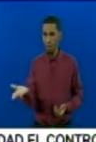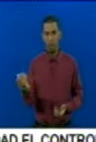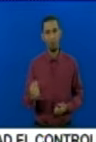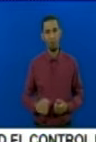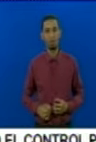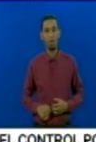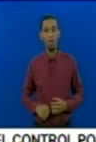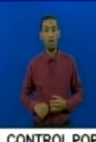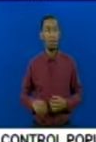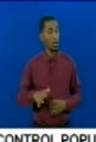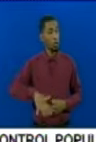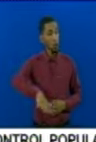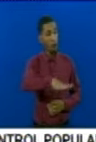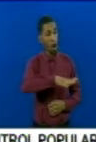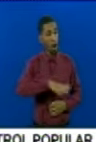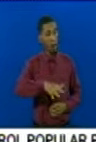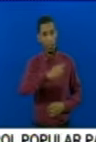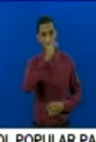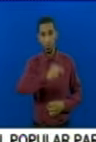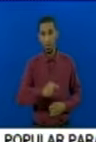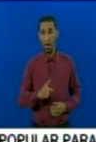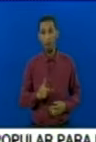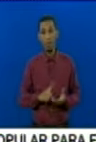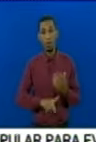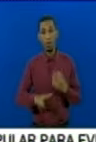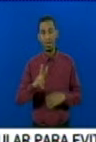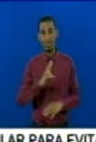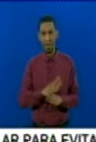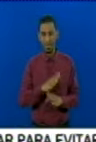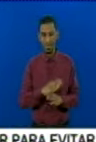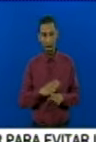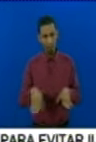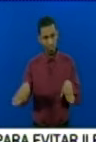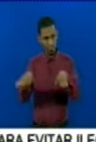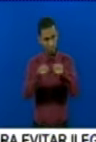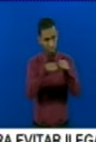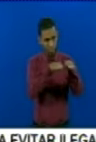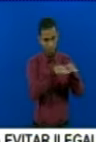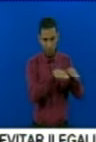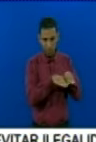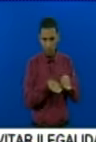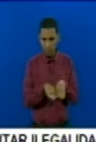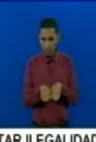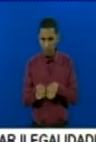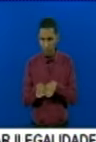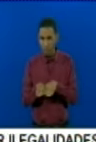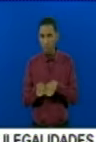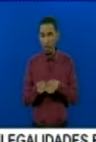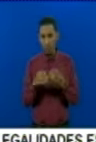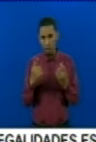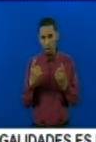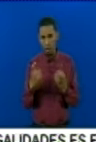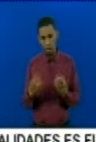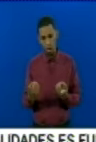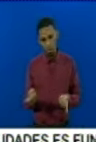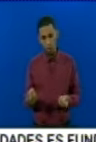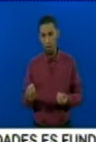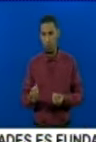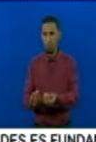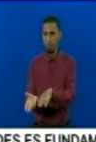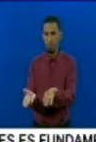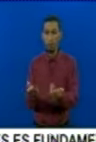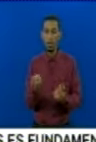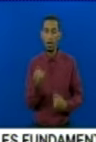para buscar que todas las personas en nuestra provincia tengan equidad y lo mínimo para poder satisfacer